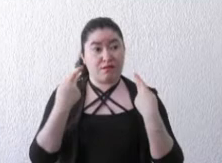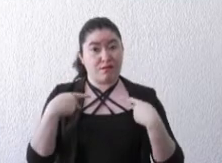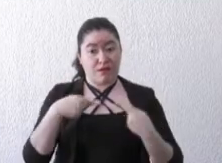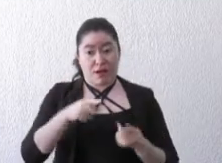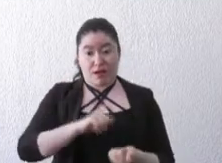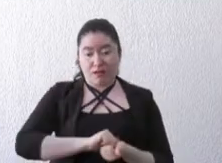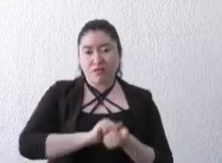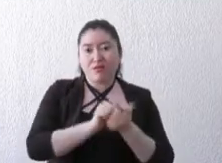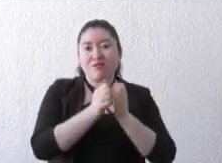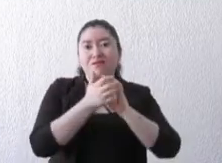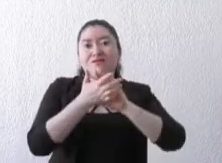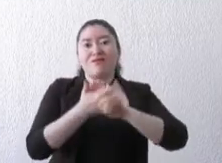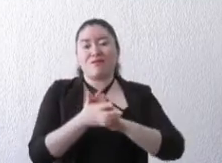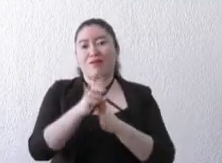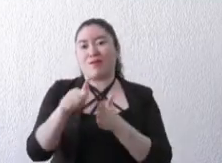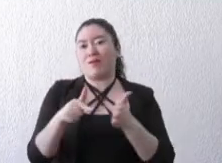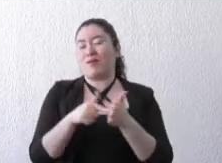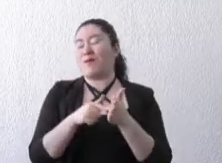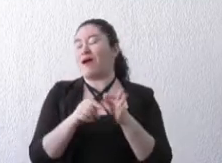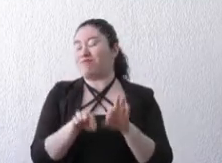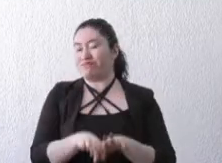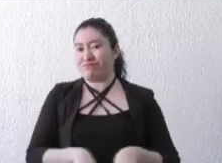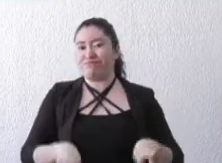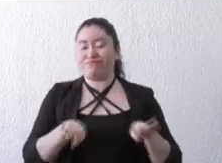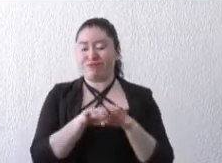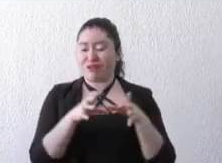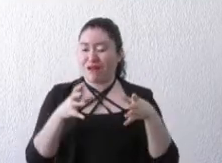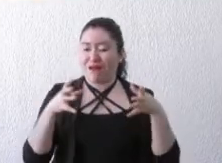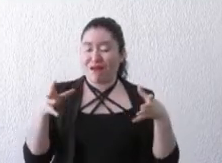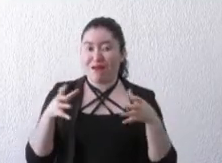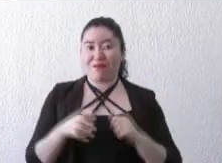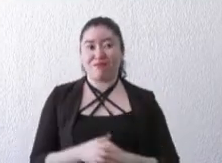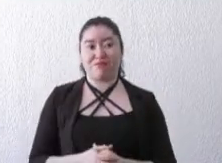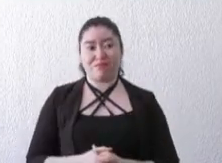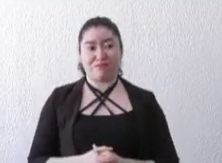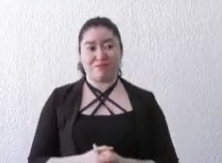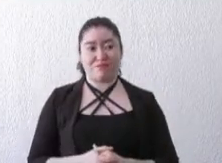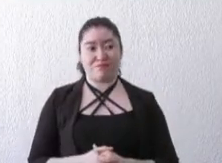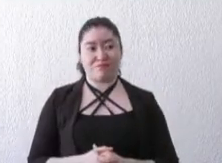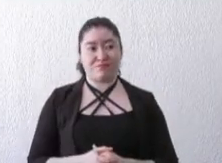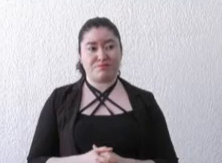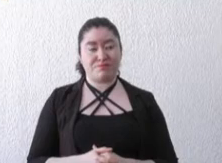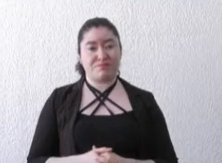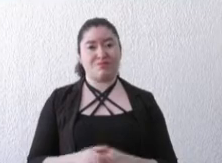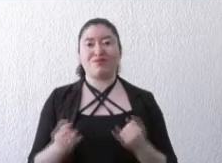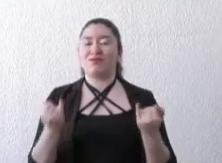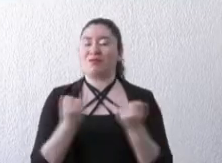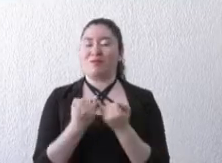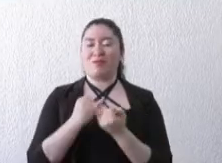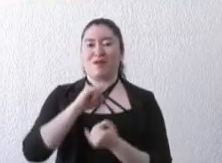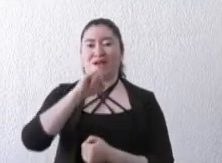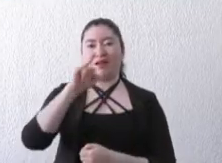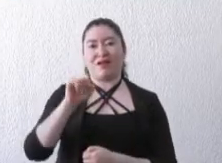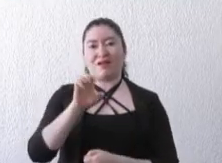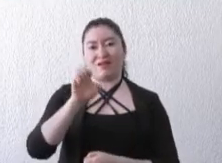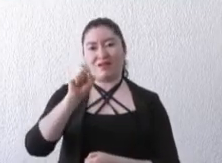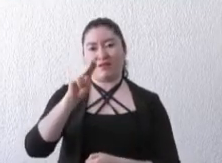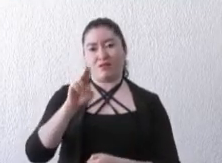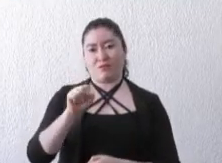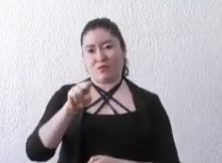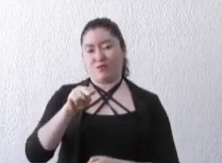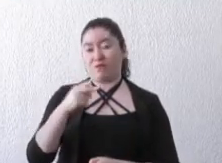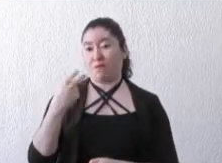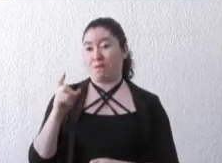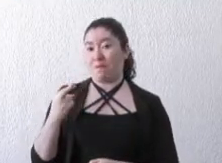este gran lugar cultural. Evidentemente Jesús Esteva, con quien he trabajado 25 años y